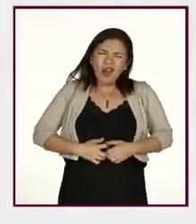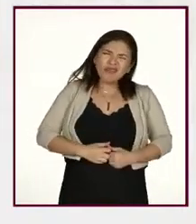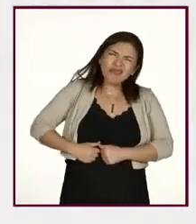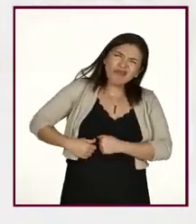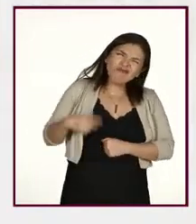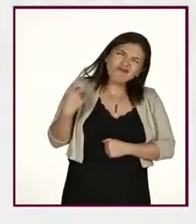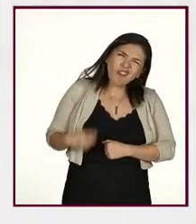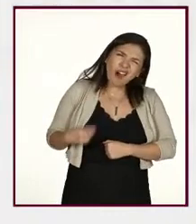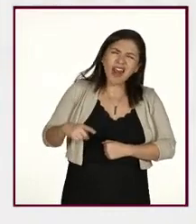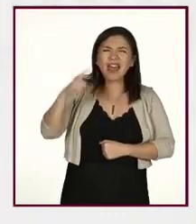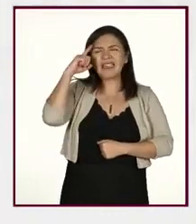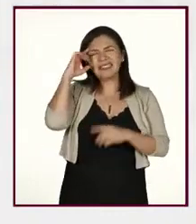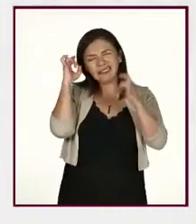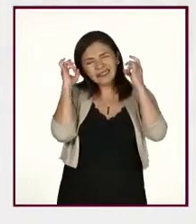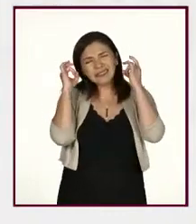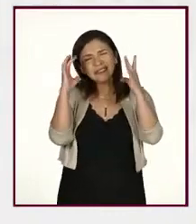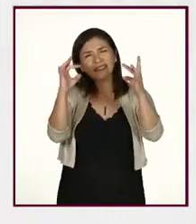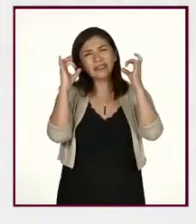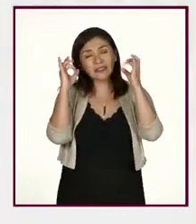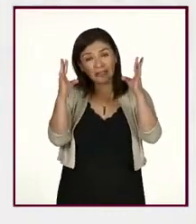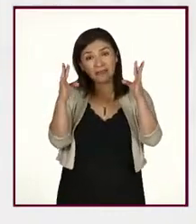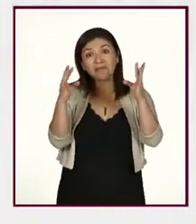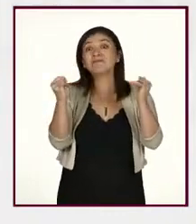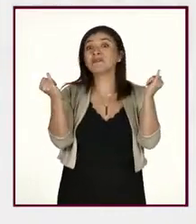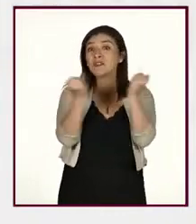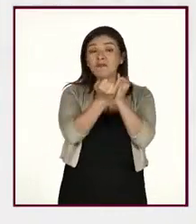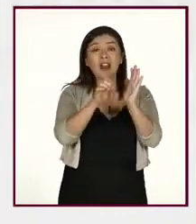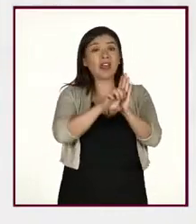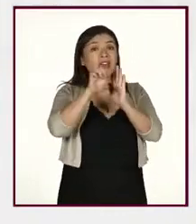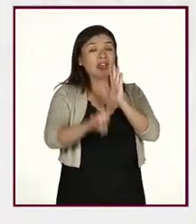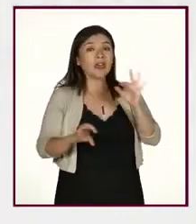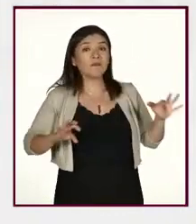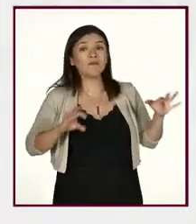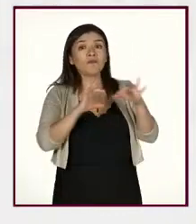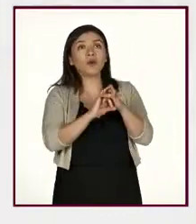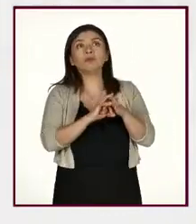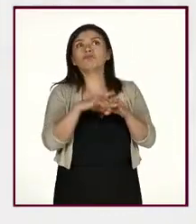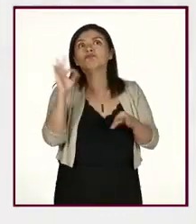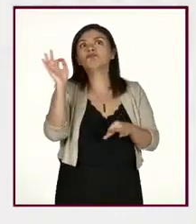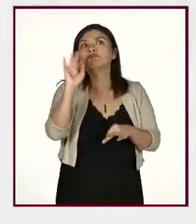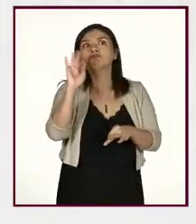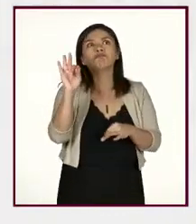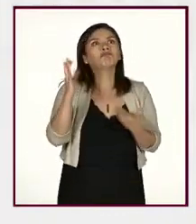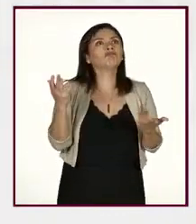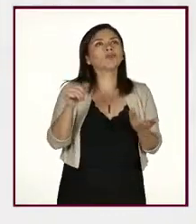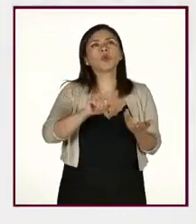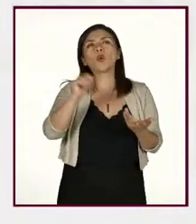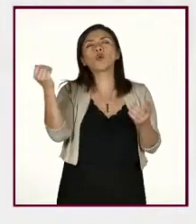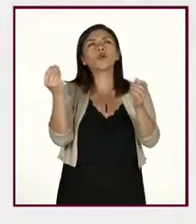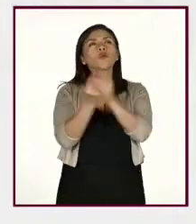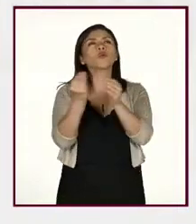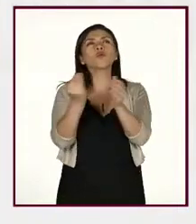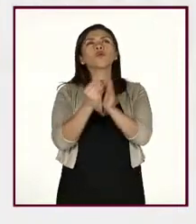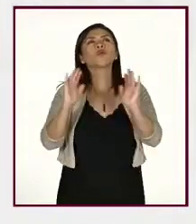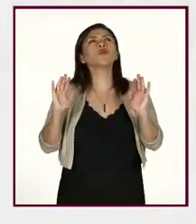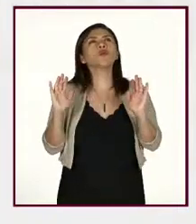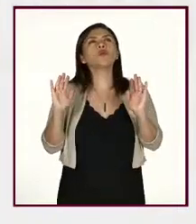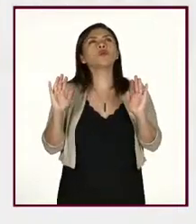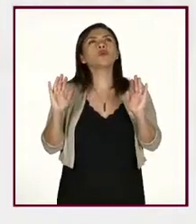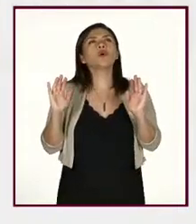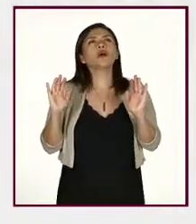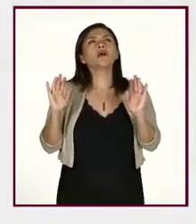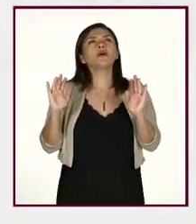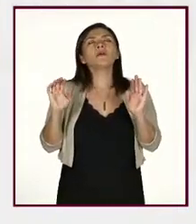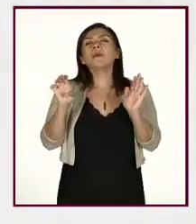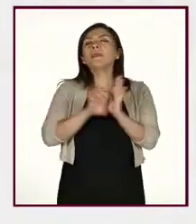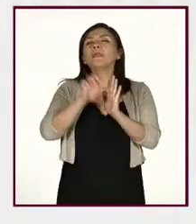duele la cabeza, ¿sí? Y si ponemos el ejemplo relacionado a lo mejor con una situación, por ejemplo,